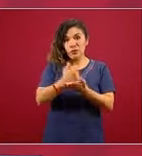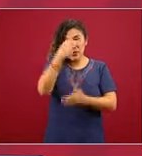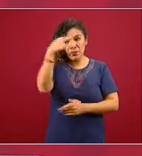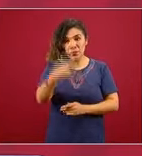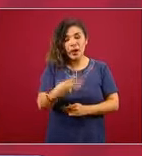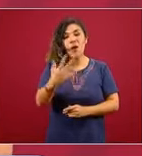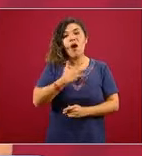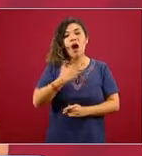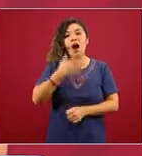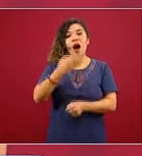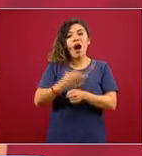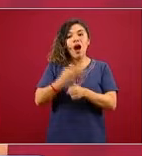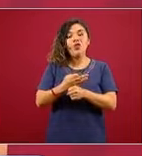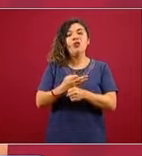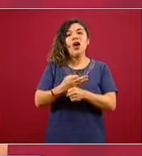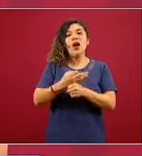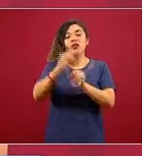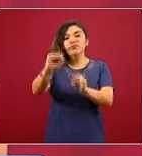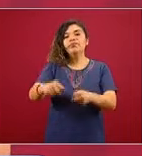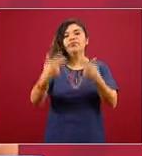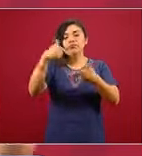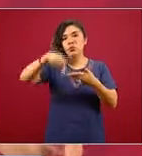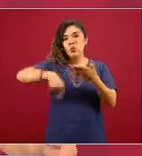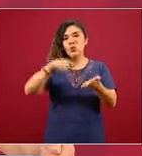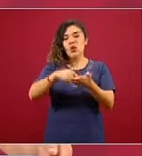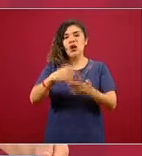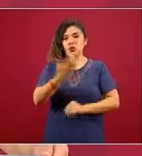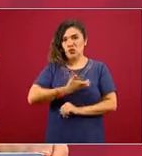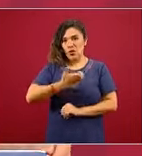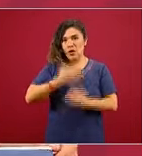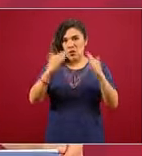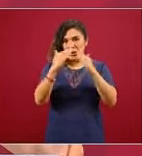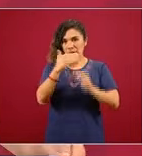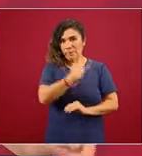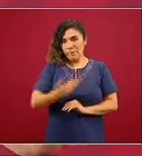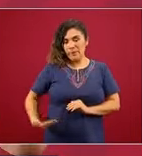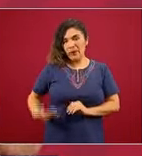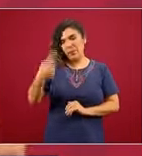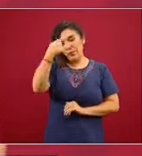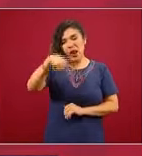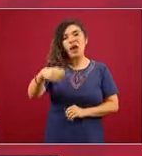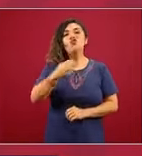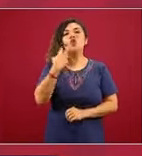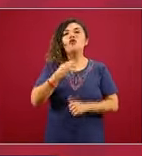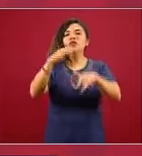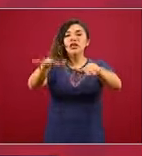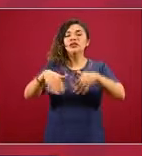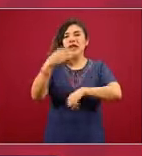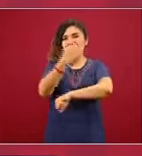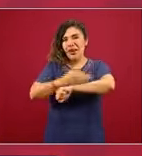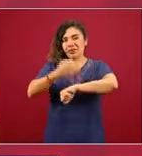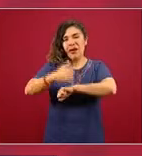México. Estamos transmitiendo desde Palacio Nacional en la conferencia vespertina número